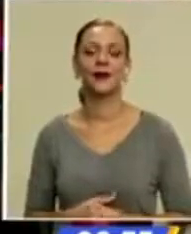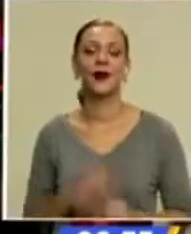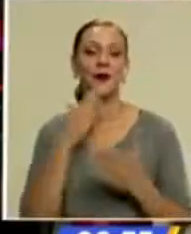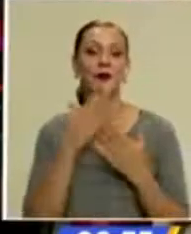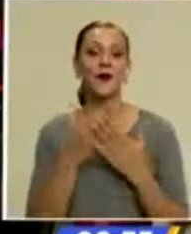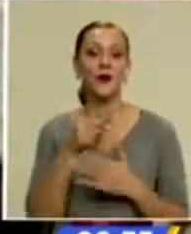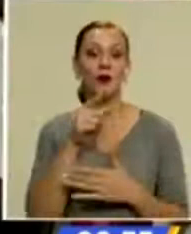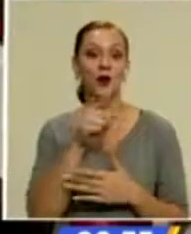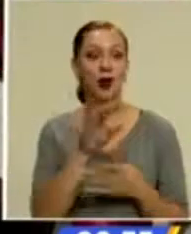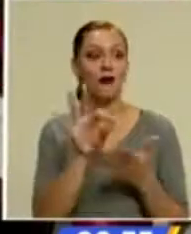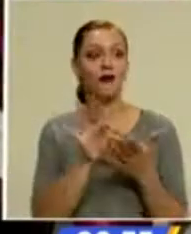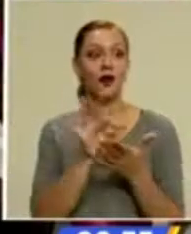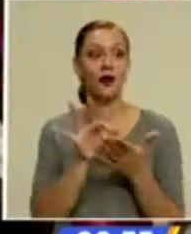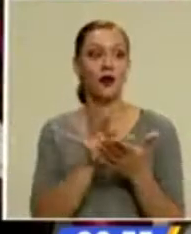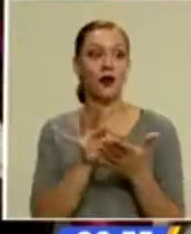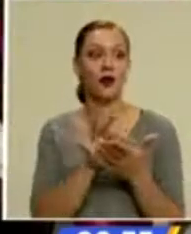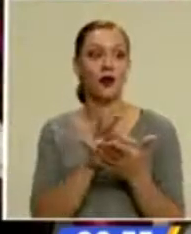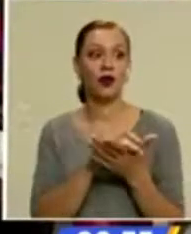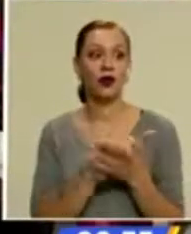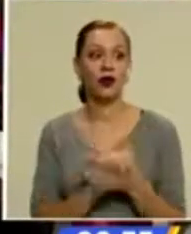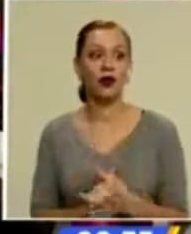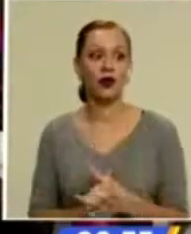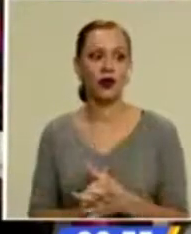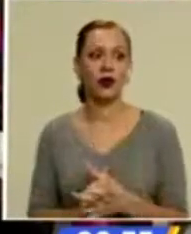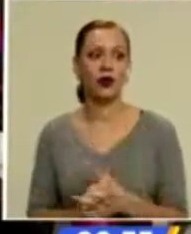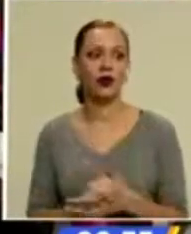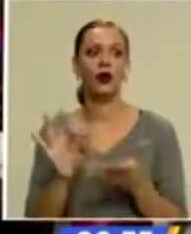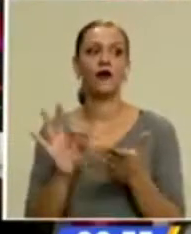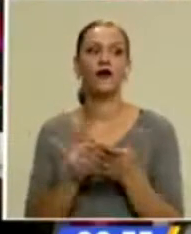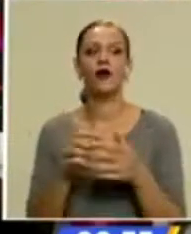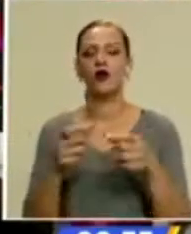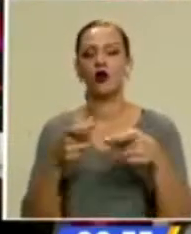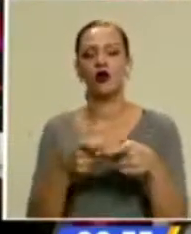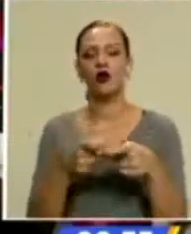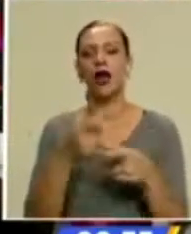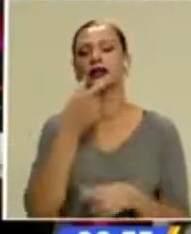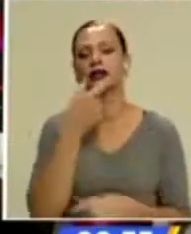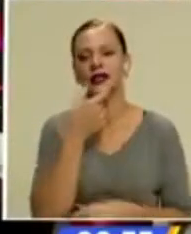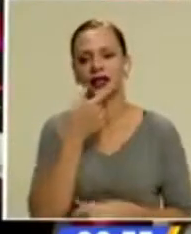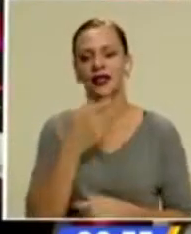Bueno, por ahí andaba. ¿Esos eran frijoles? Frijoles molidos.